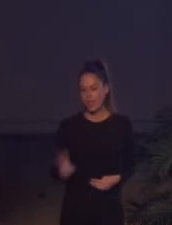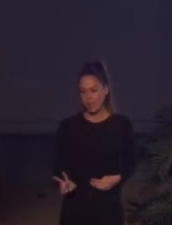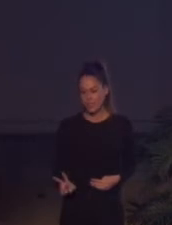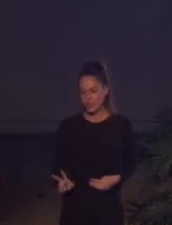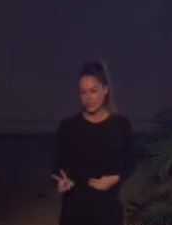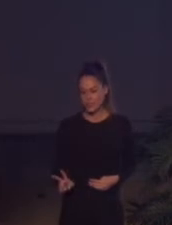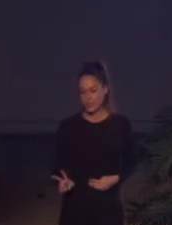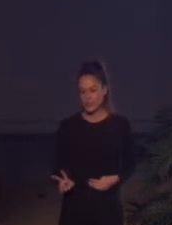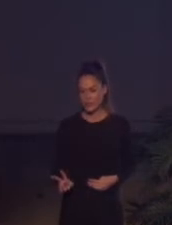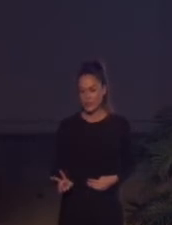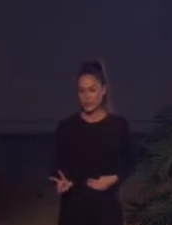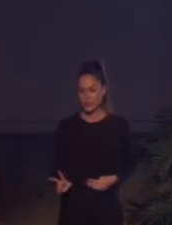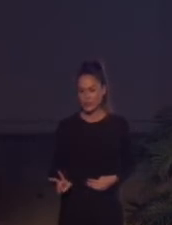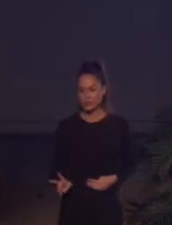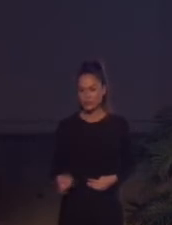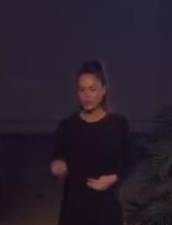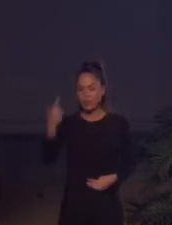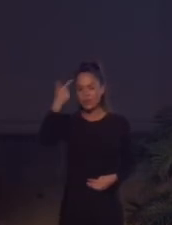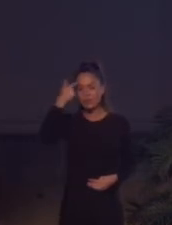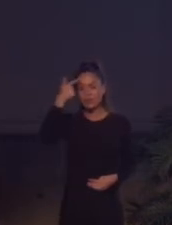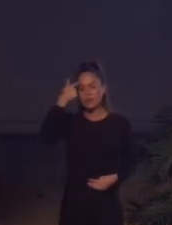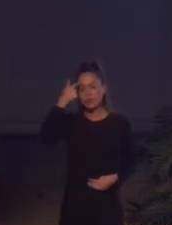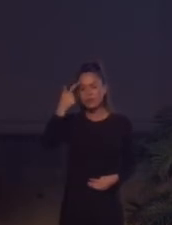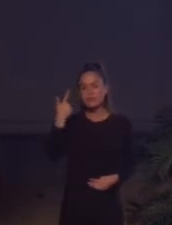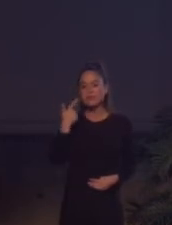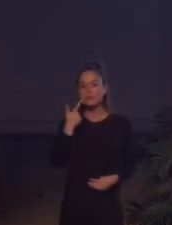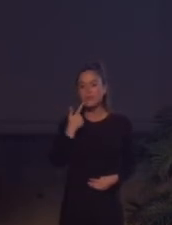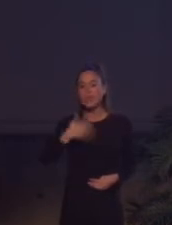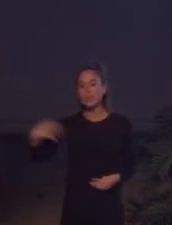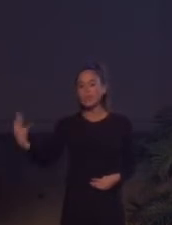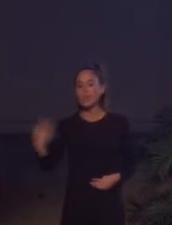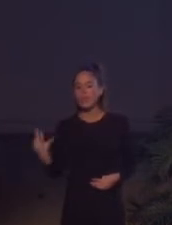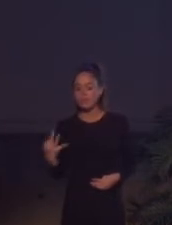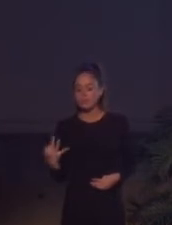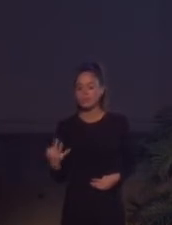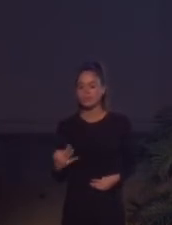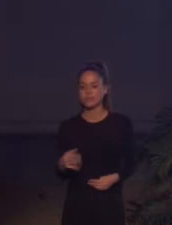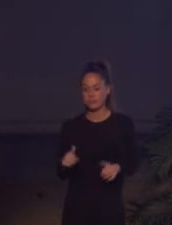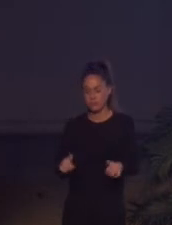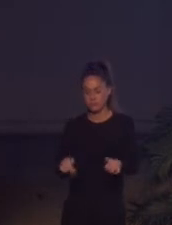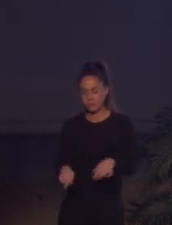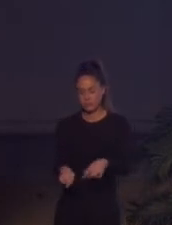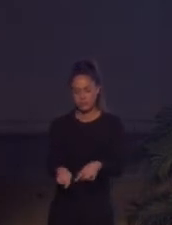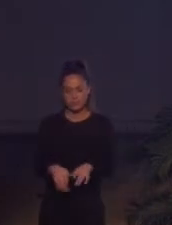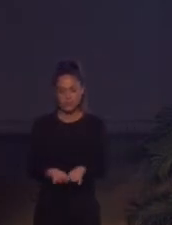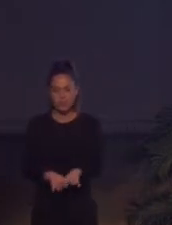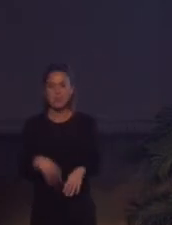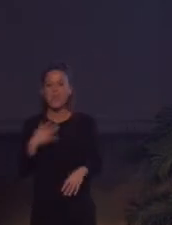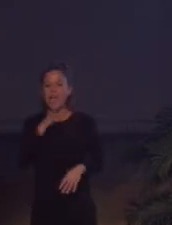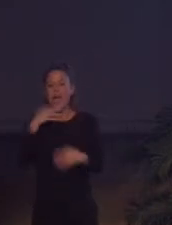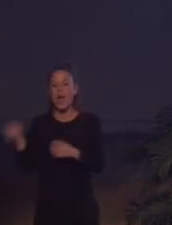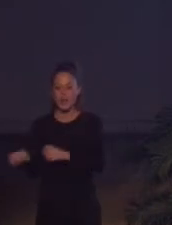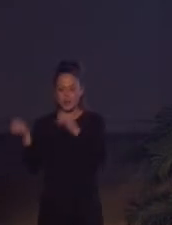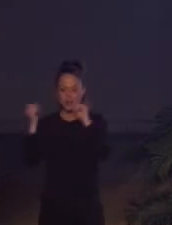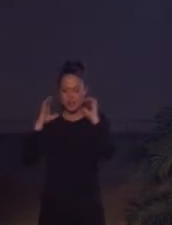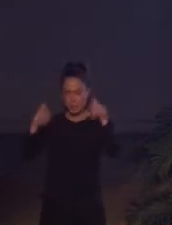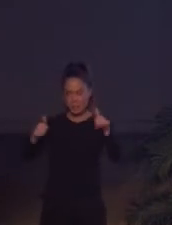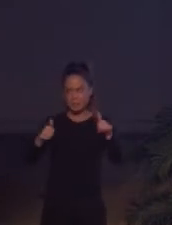animaliekin harremantzeko moduaren inguruan, ez, oza, nik uste dut, hausnarketa hori iristeko dagoela, edo iristen ari dela orain, ez,